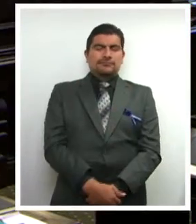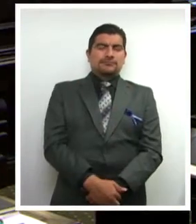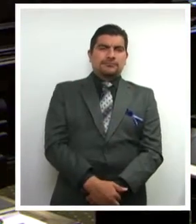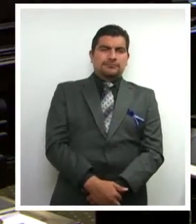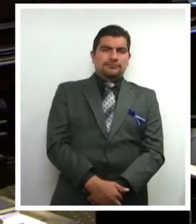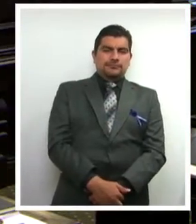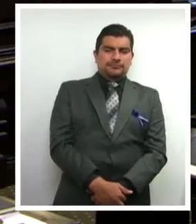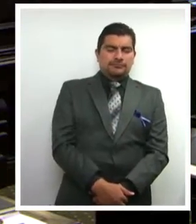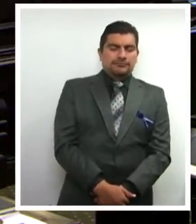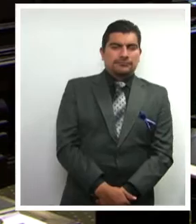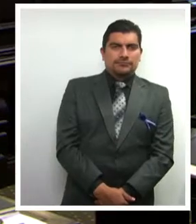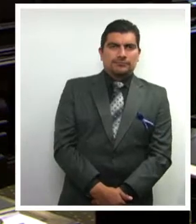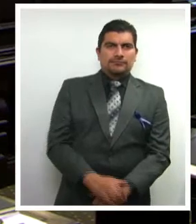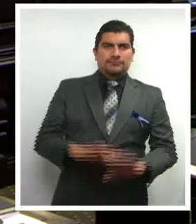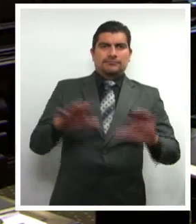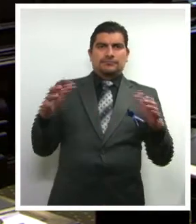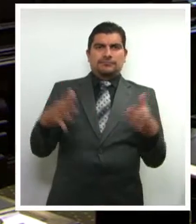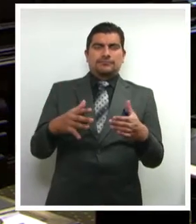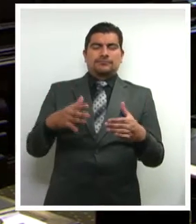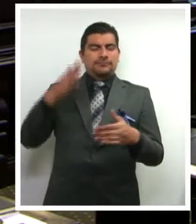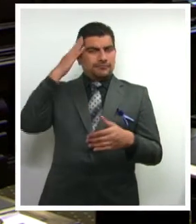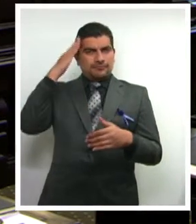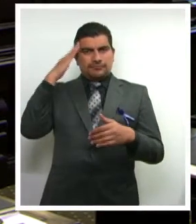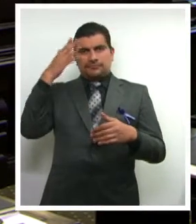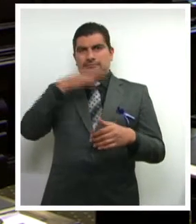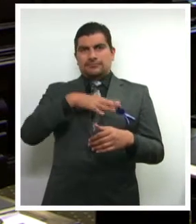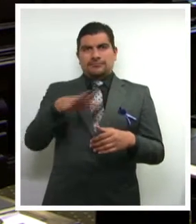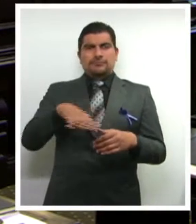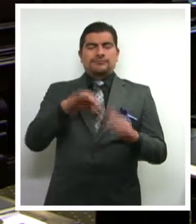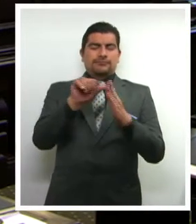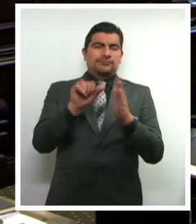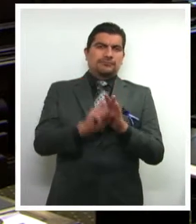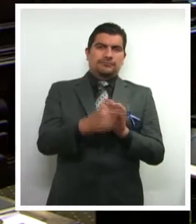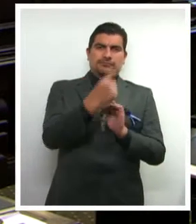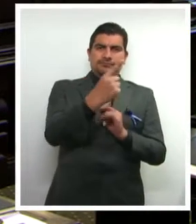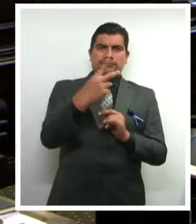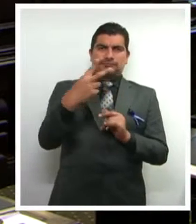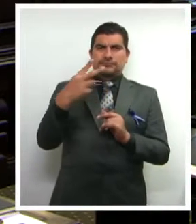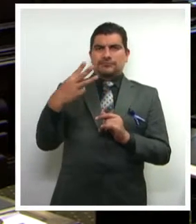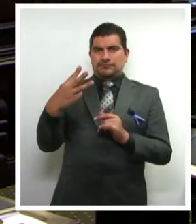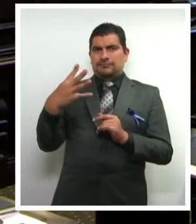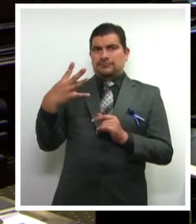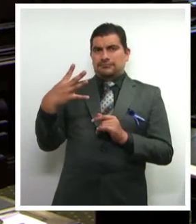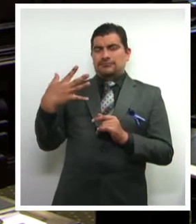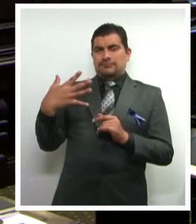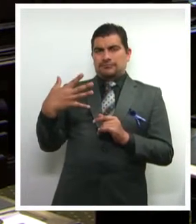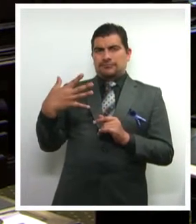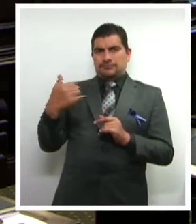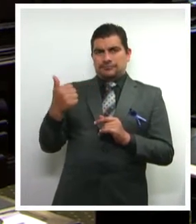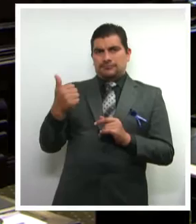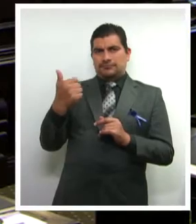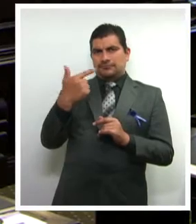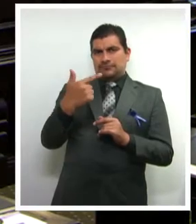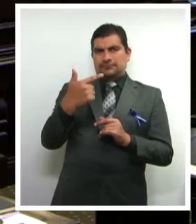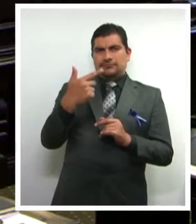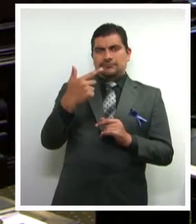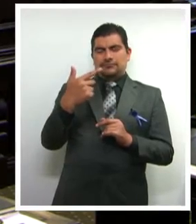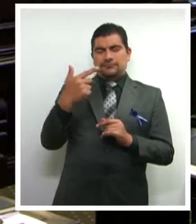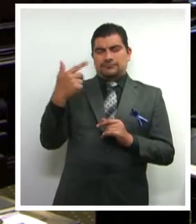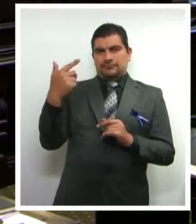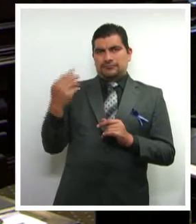A la Comisión de Principios Generales, los artículos 1, 2, 3, 4, 5, 6,